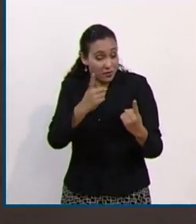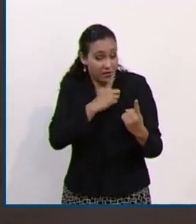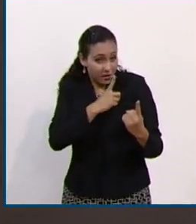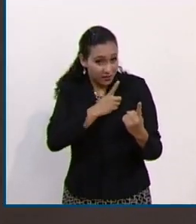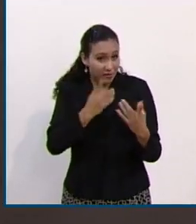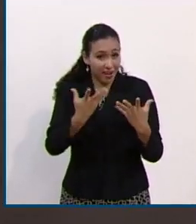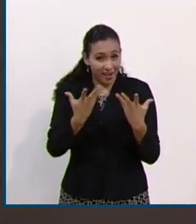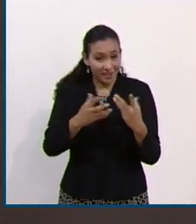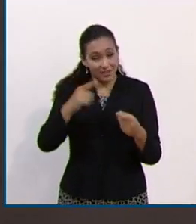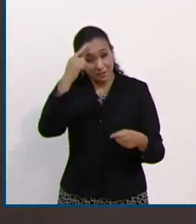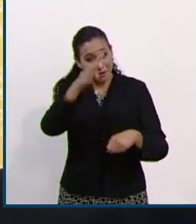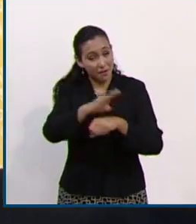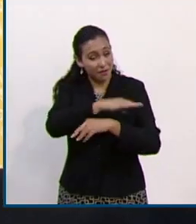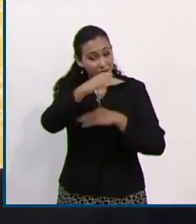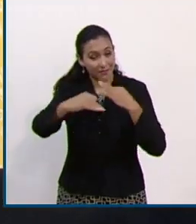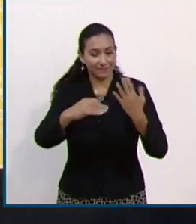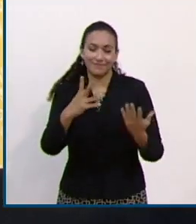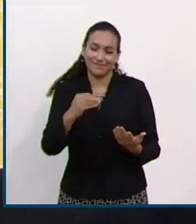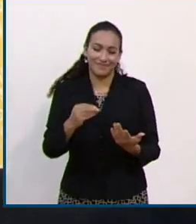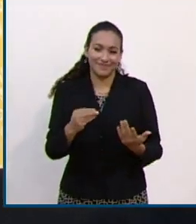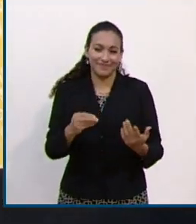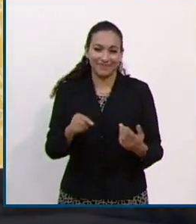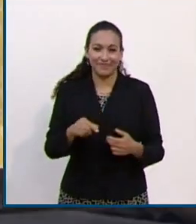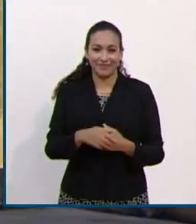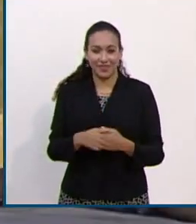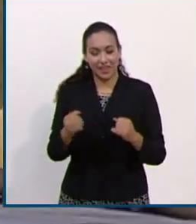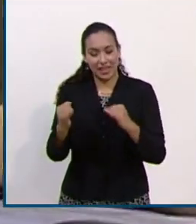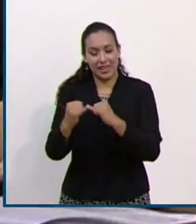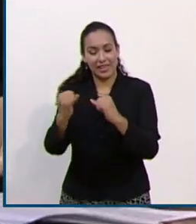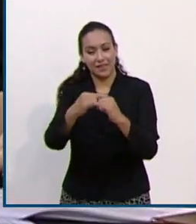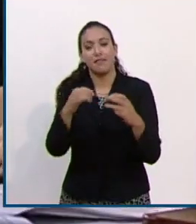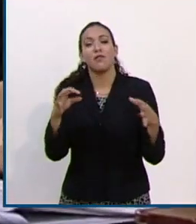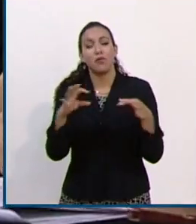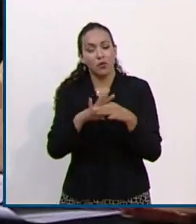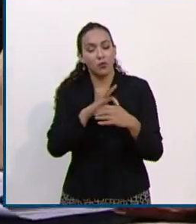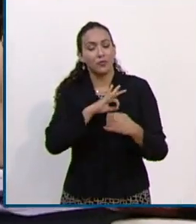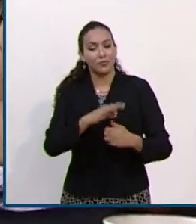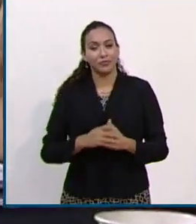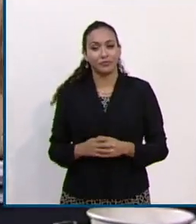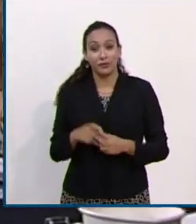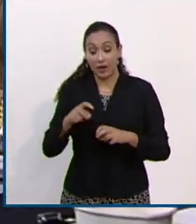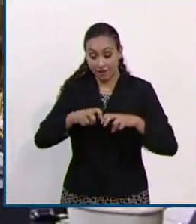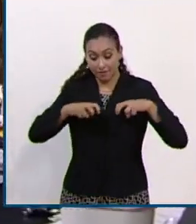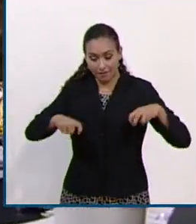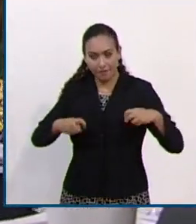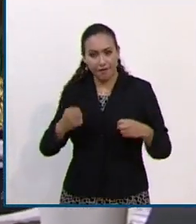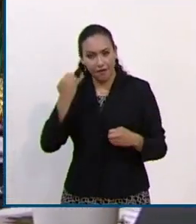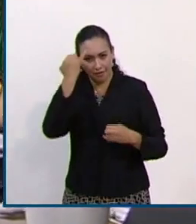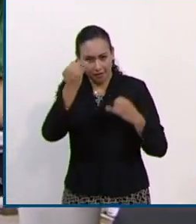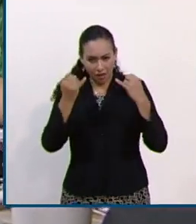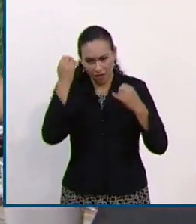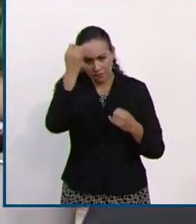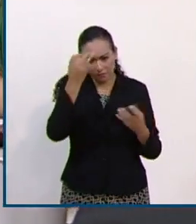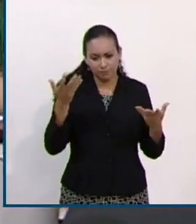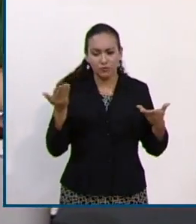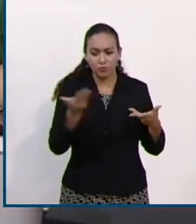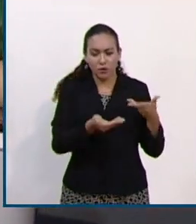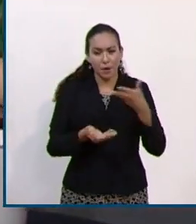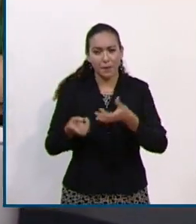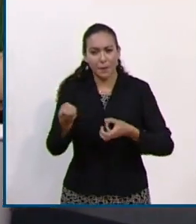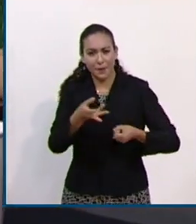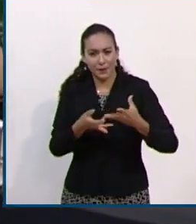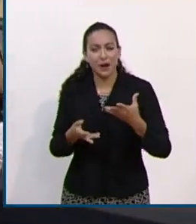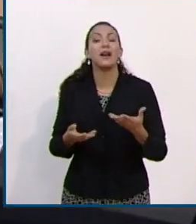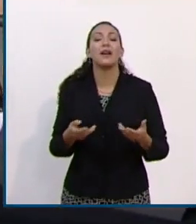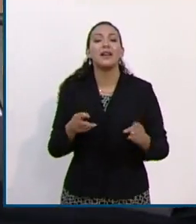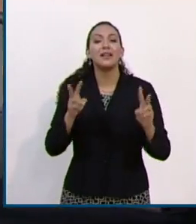nos es común a todos. En la mesa de escucha sobre contrastes y reflexiones sobre el cumplimiento de los compromisos internacionales